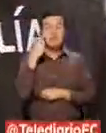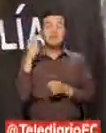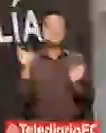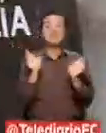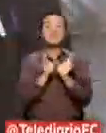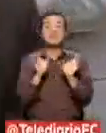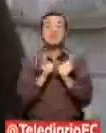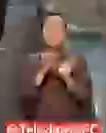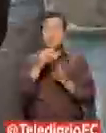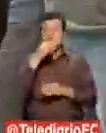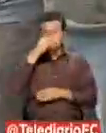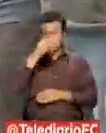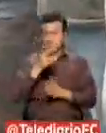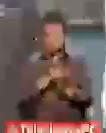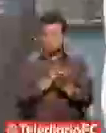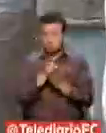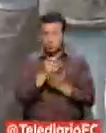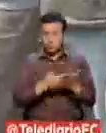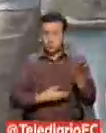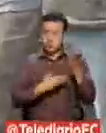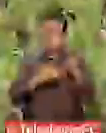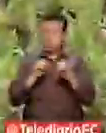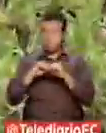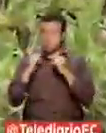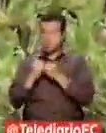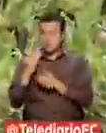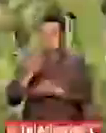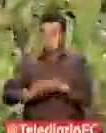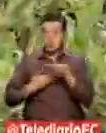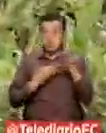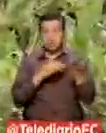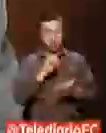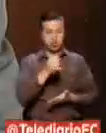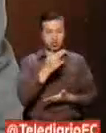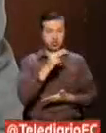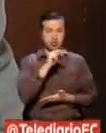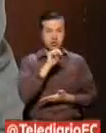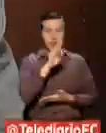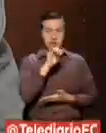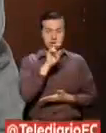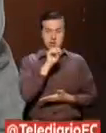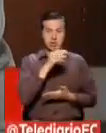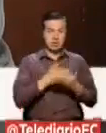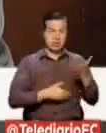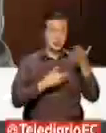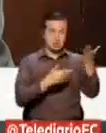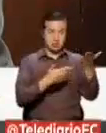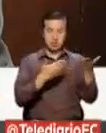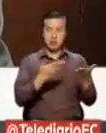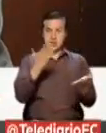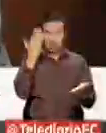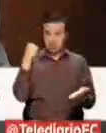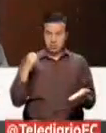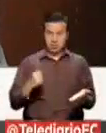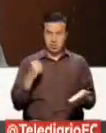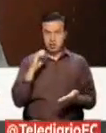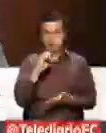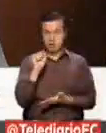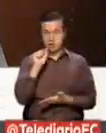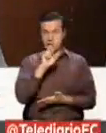certificado de honorabilidad entregado por esta organización a Jonathan C. El certificado que le extendimos al pastor